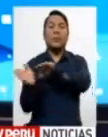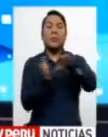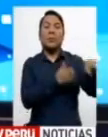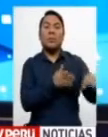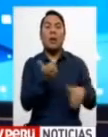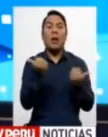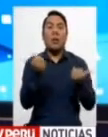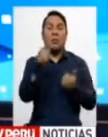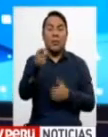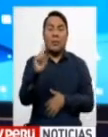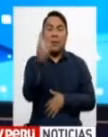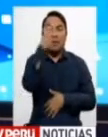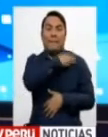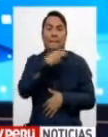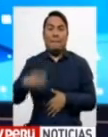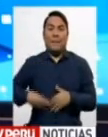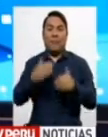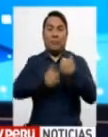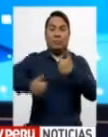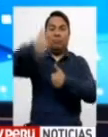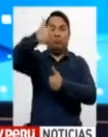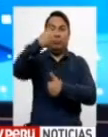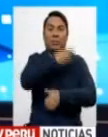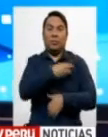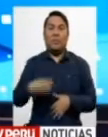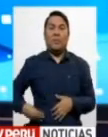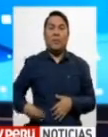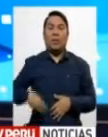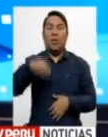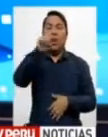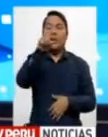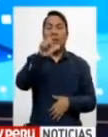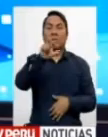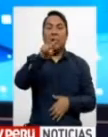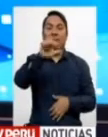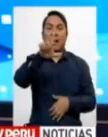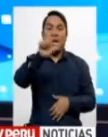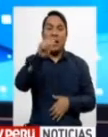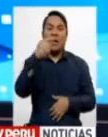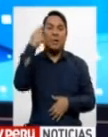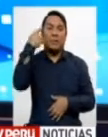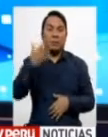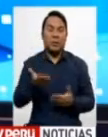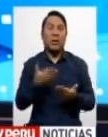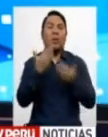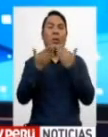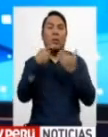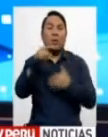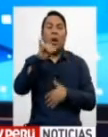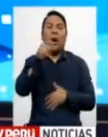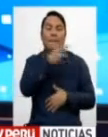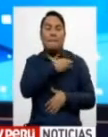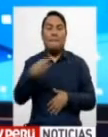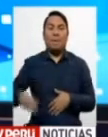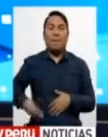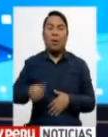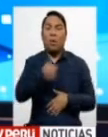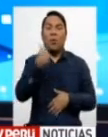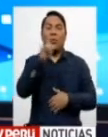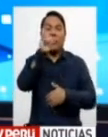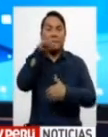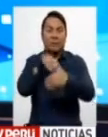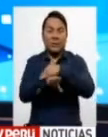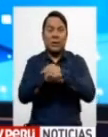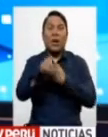Con el primer ministro Fernando Zavala, quien junto a los ministros de la producción Bruno Yufra y del interior Carlos Basombrío anunciaron en Piura